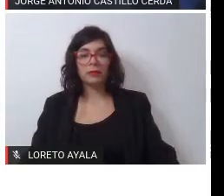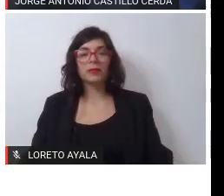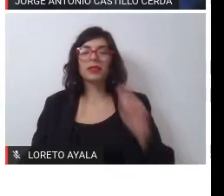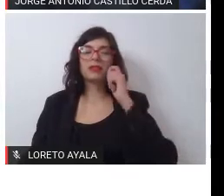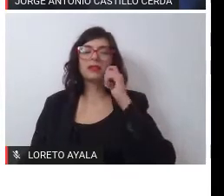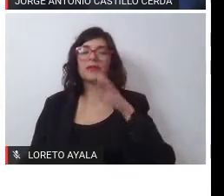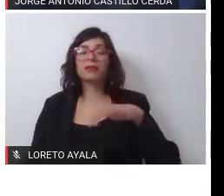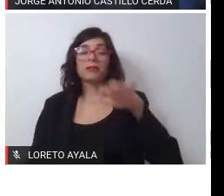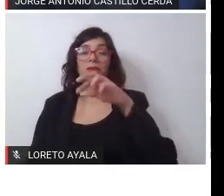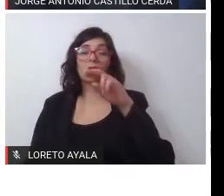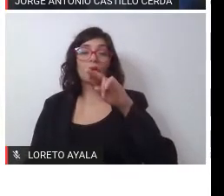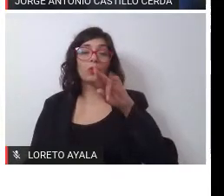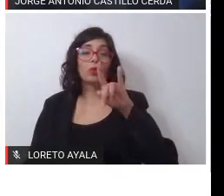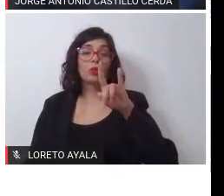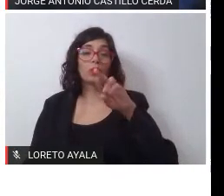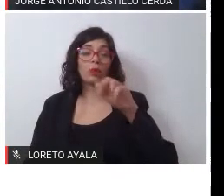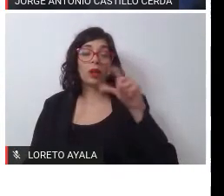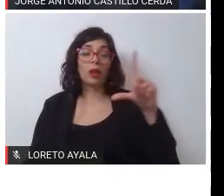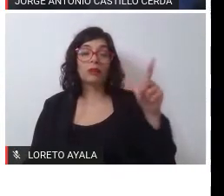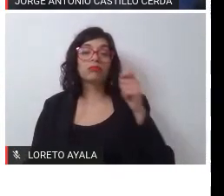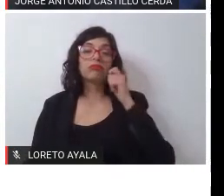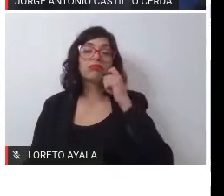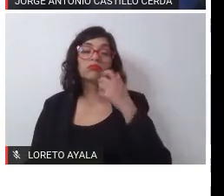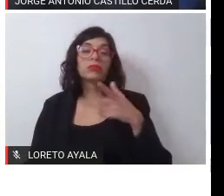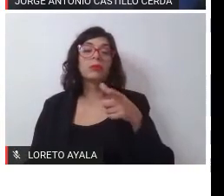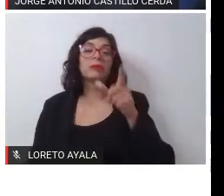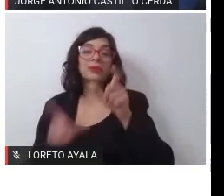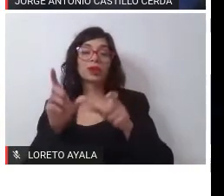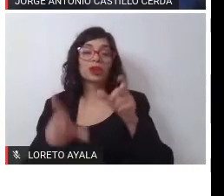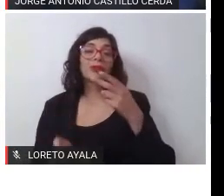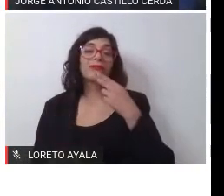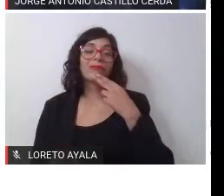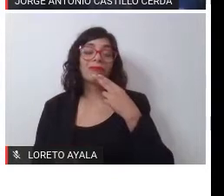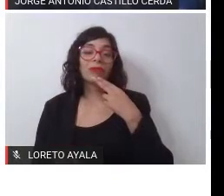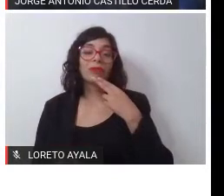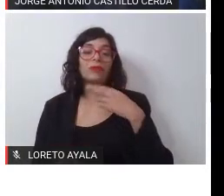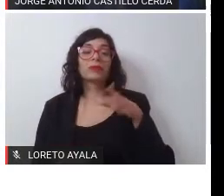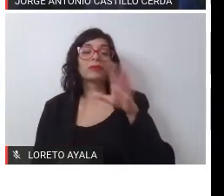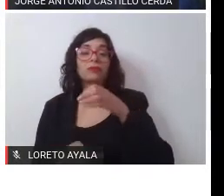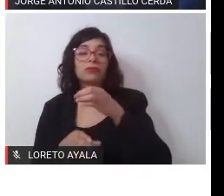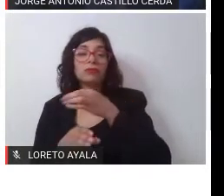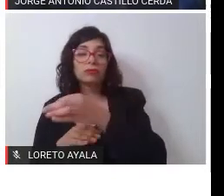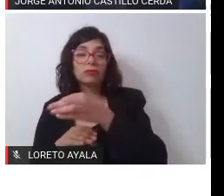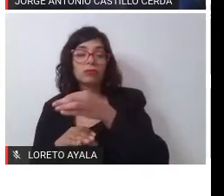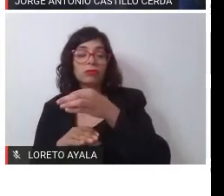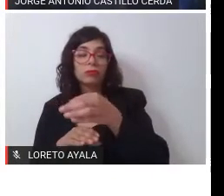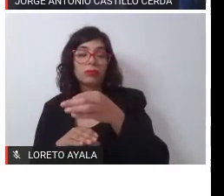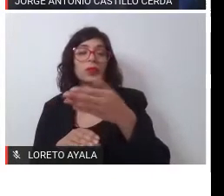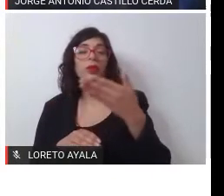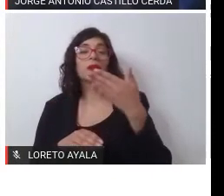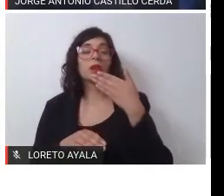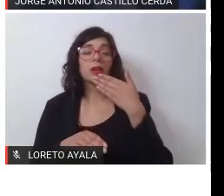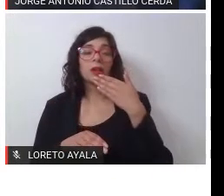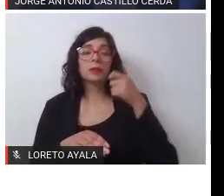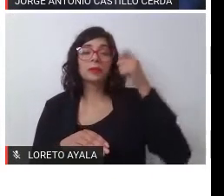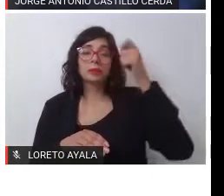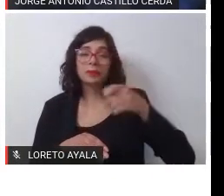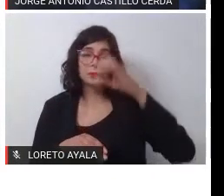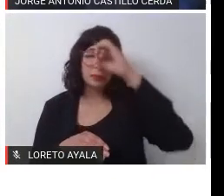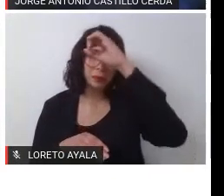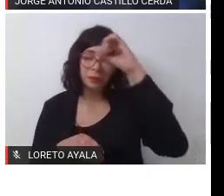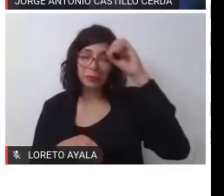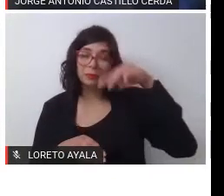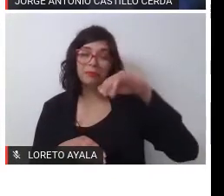Se denomina población rural a las personas que viven en aldeas, caseríos, asentamientos mineros, fundos, parcelas u otros.